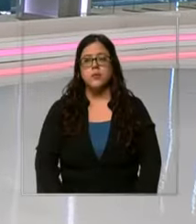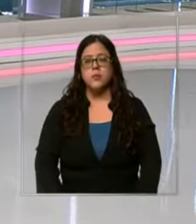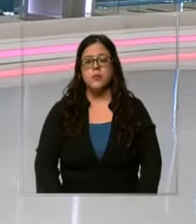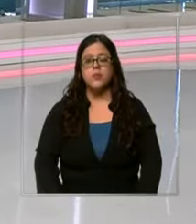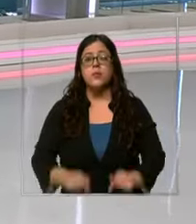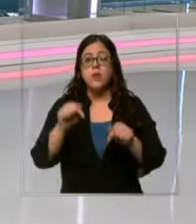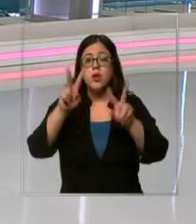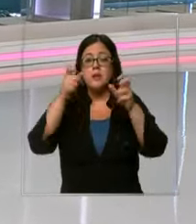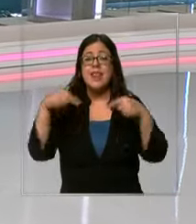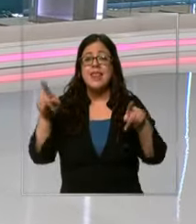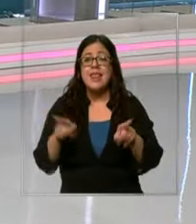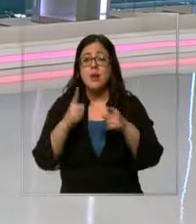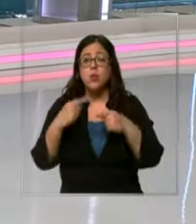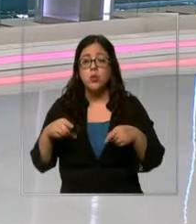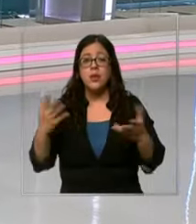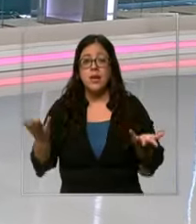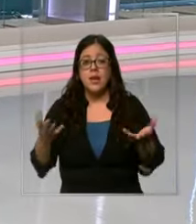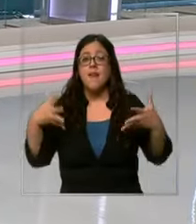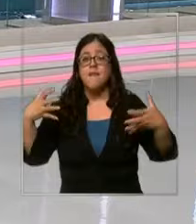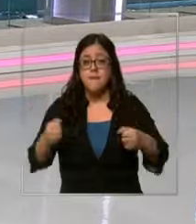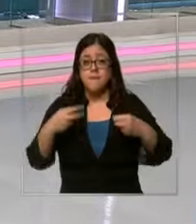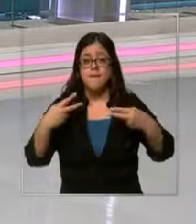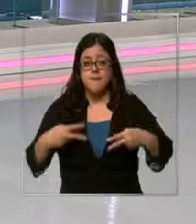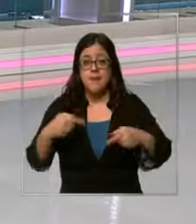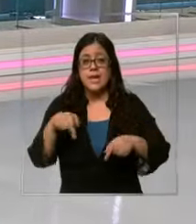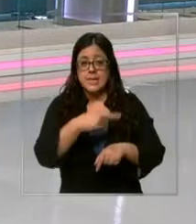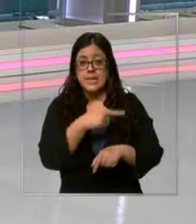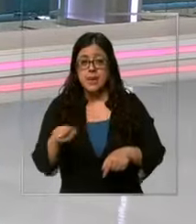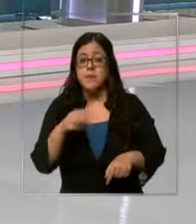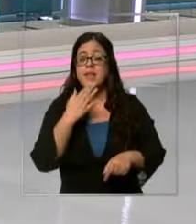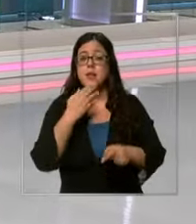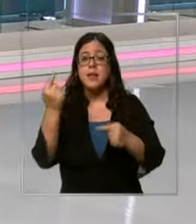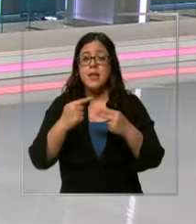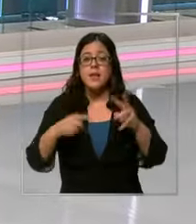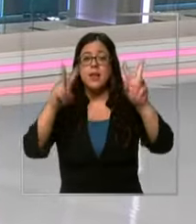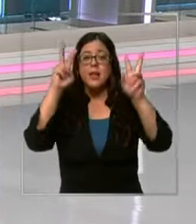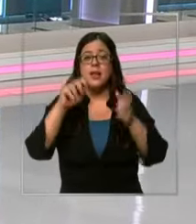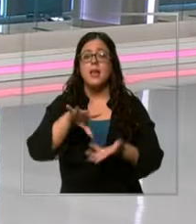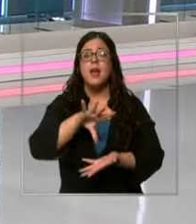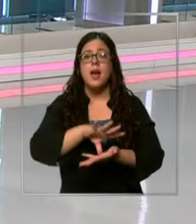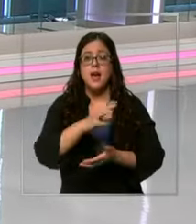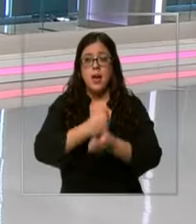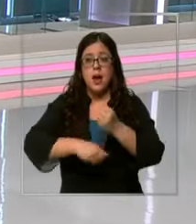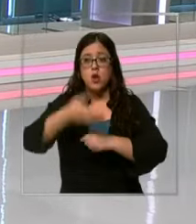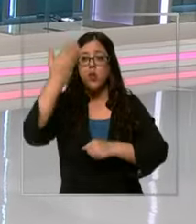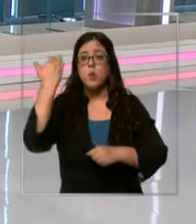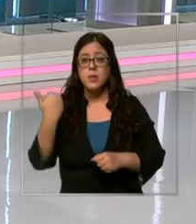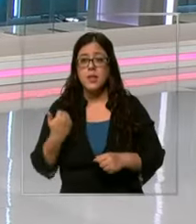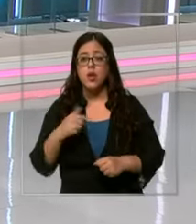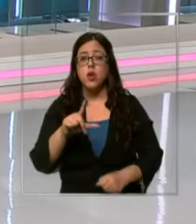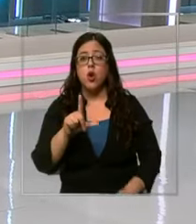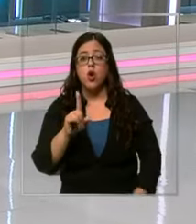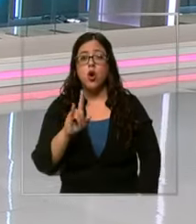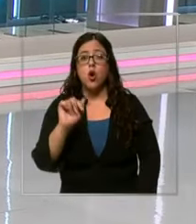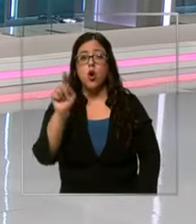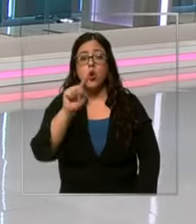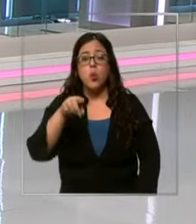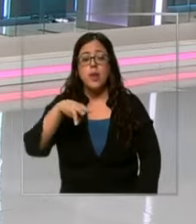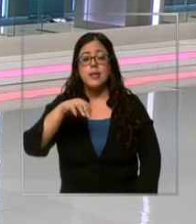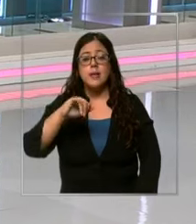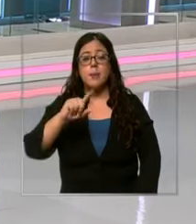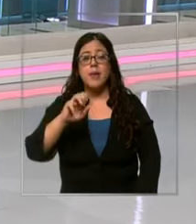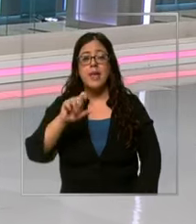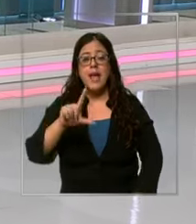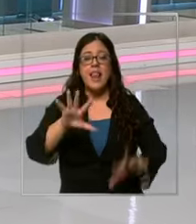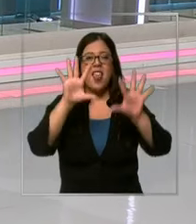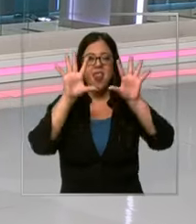Vamos a hablar de música porque no solo hubo Festival de Viña esta semana, también otros espectáculos en el país. El año pasado, Luis Miguel había realizado una serie de